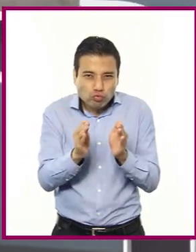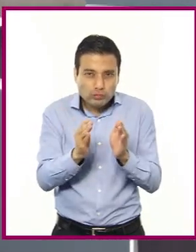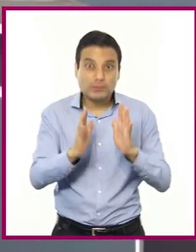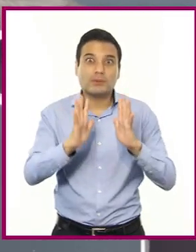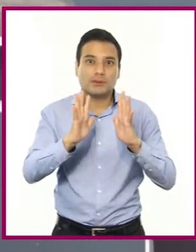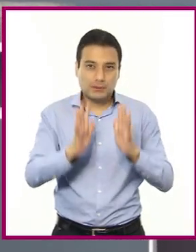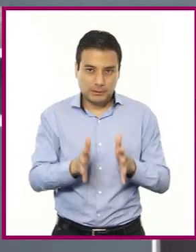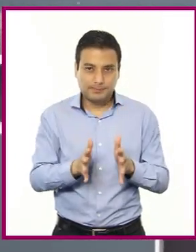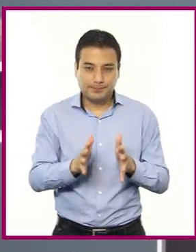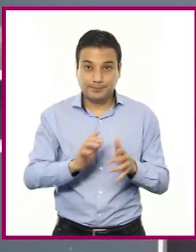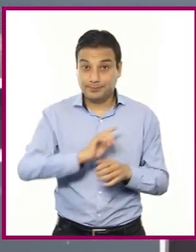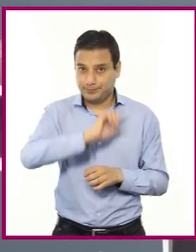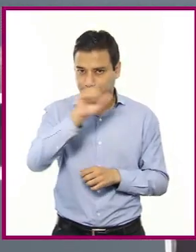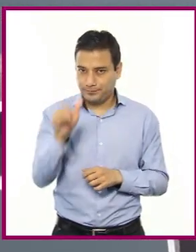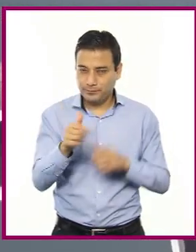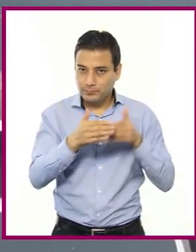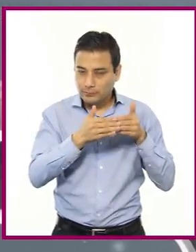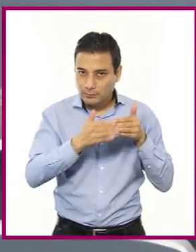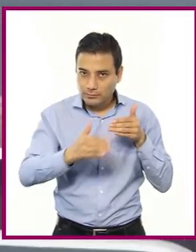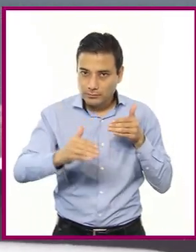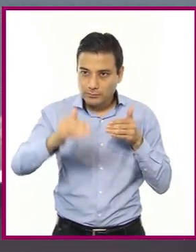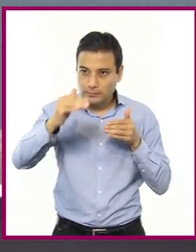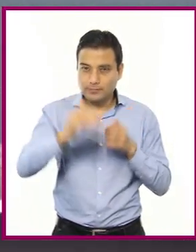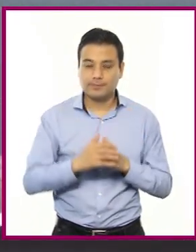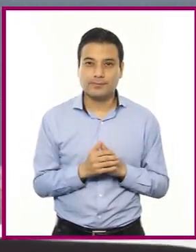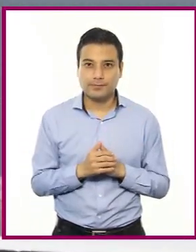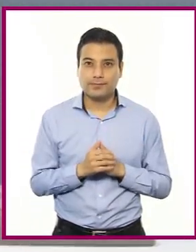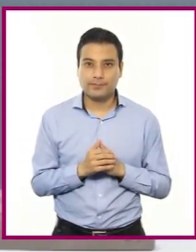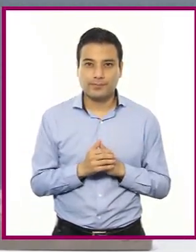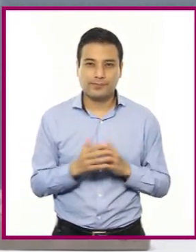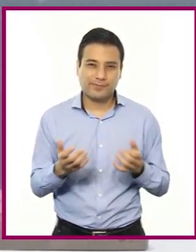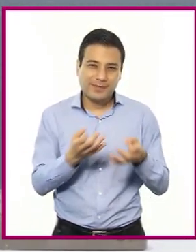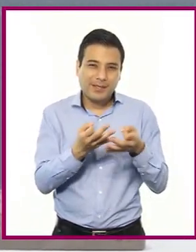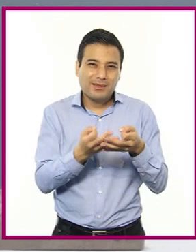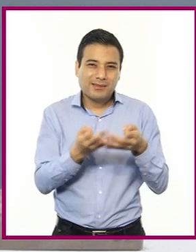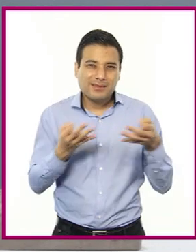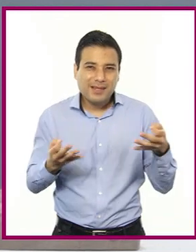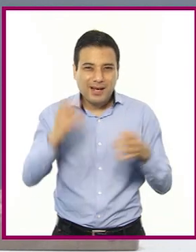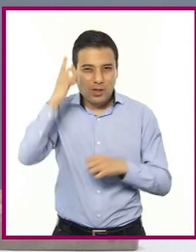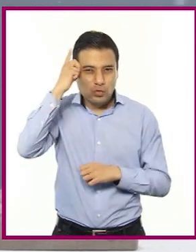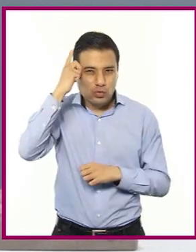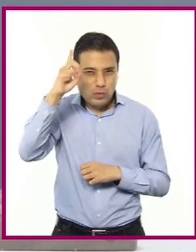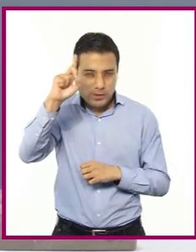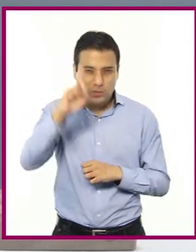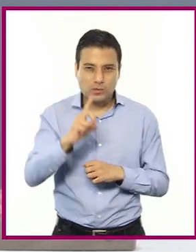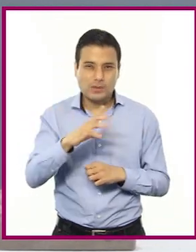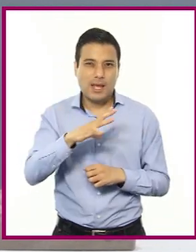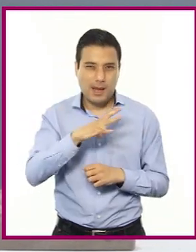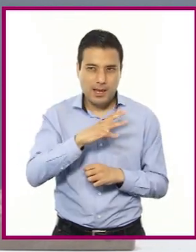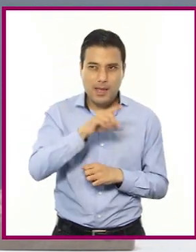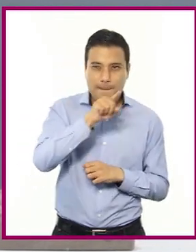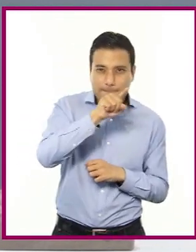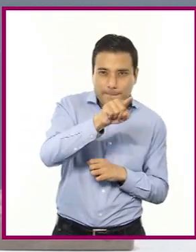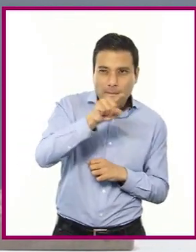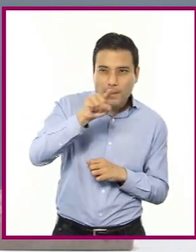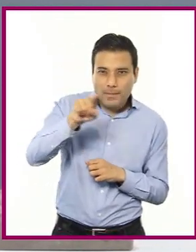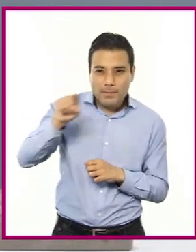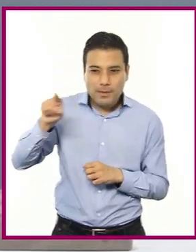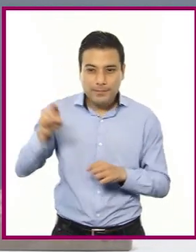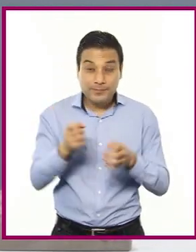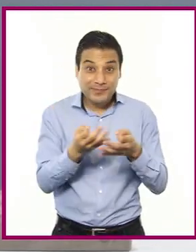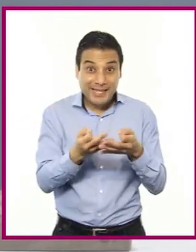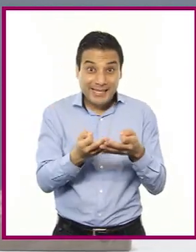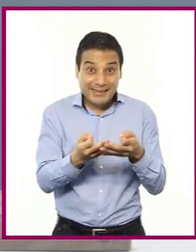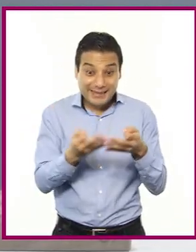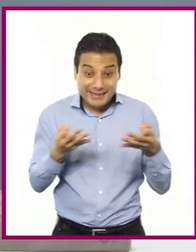regresó, cada vez con más fuerza, el latifundismo. Bastaba con dividir una inmensa extensión en